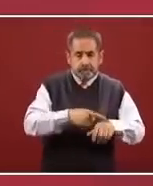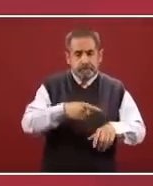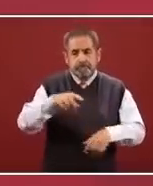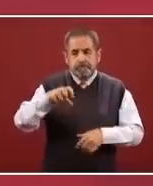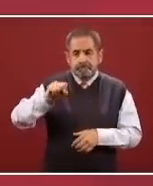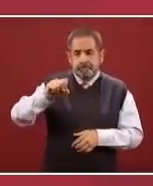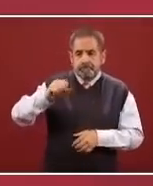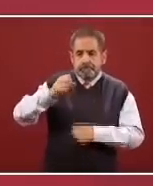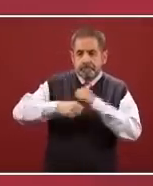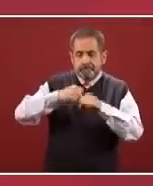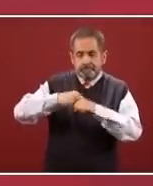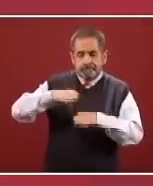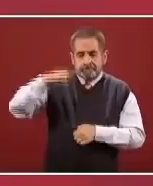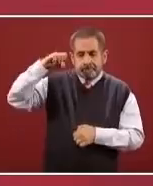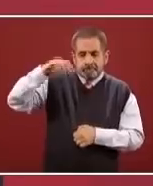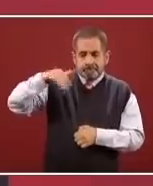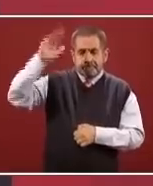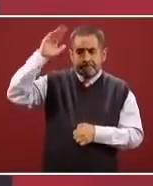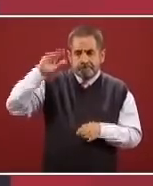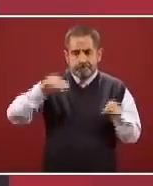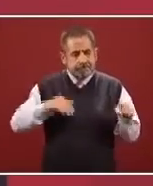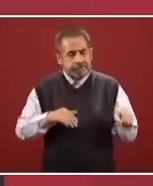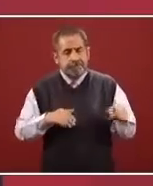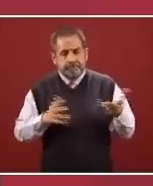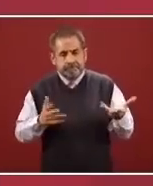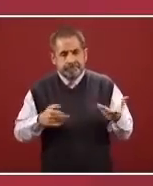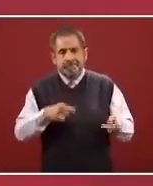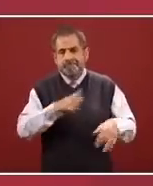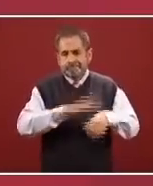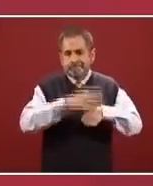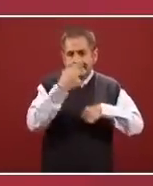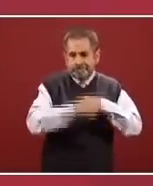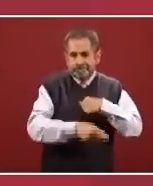60 años, y es la población justamente que está en